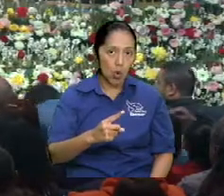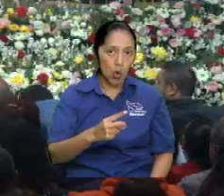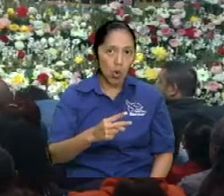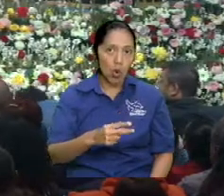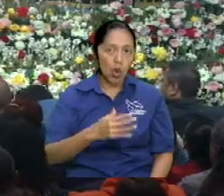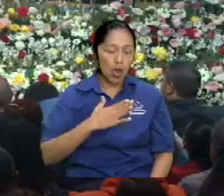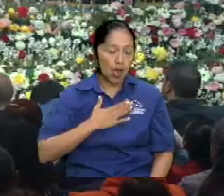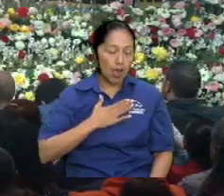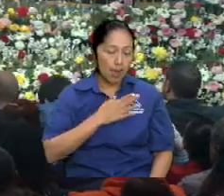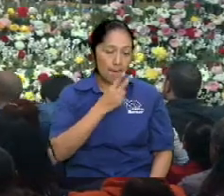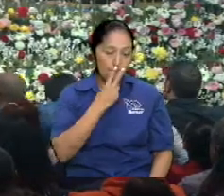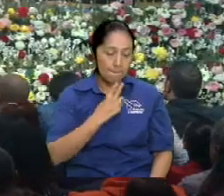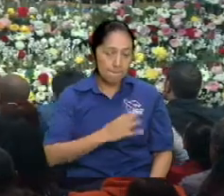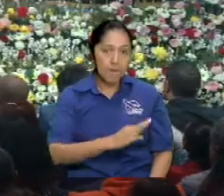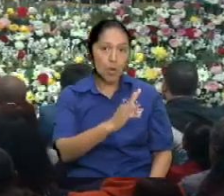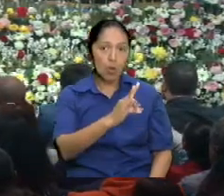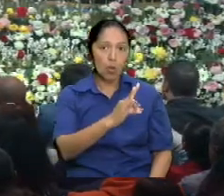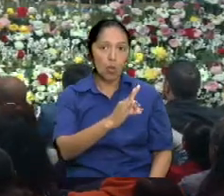muchachito,